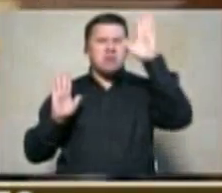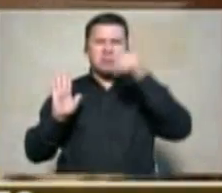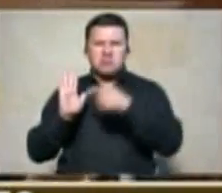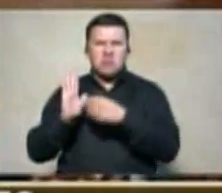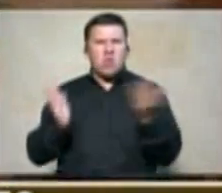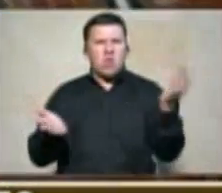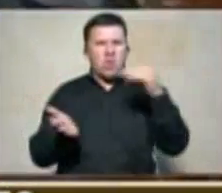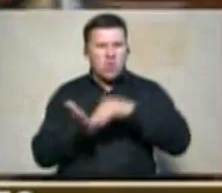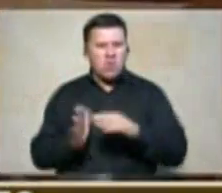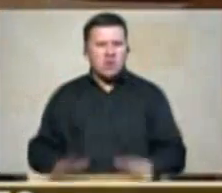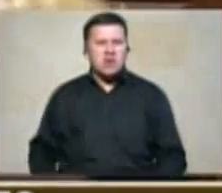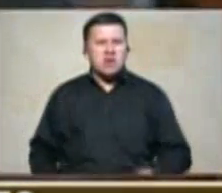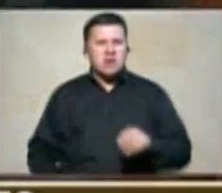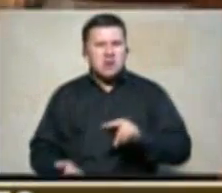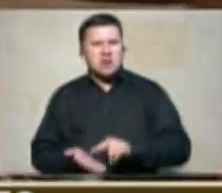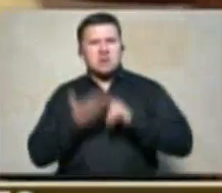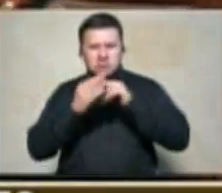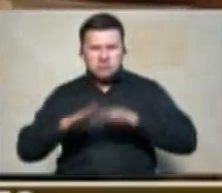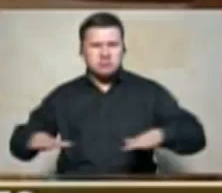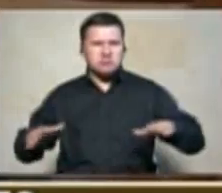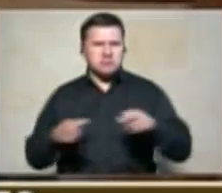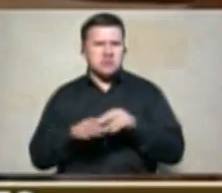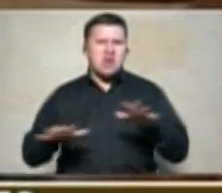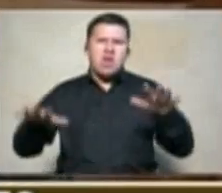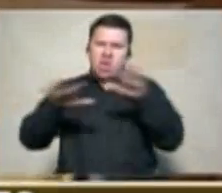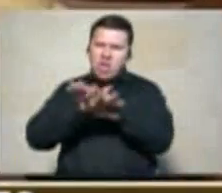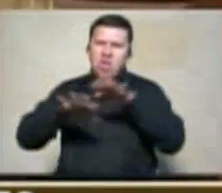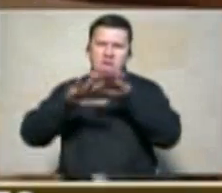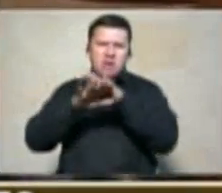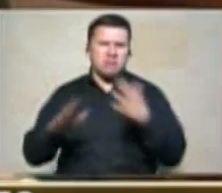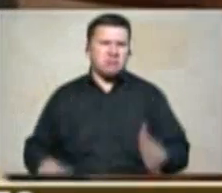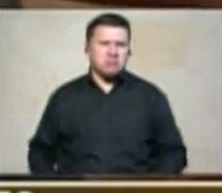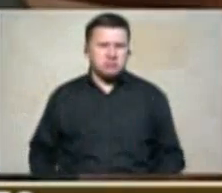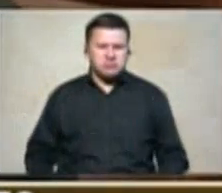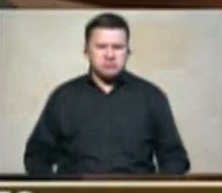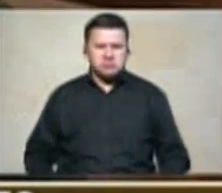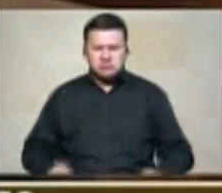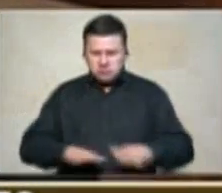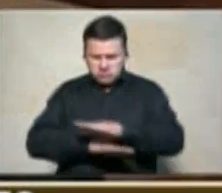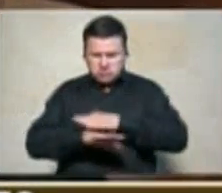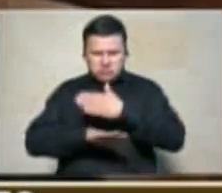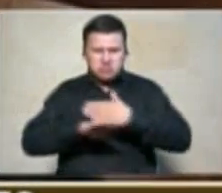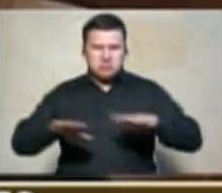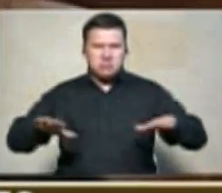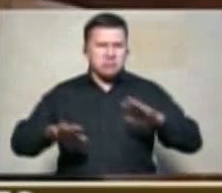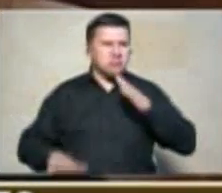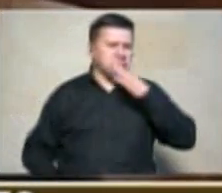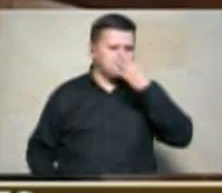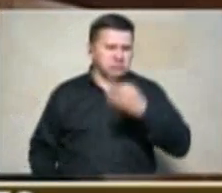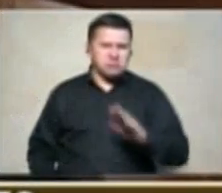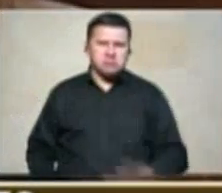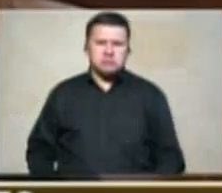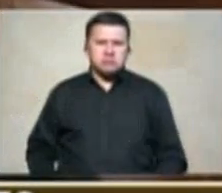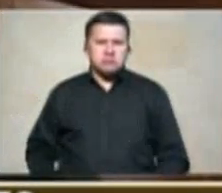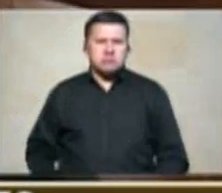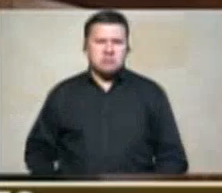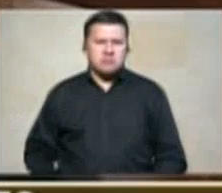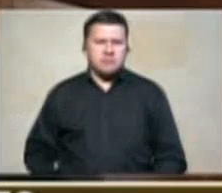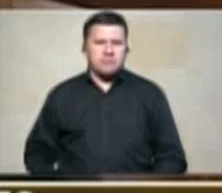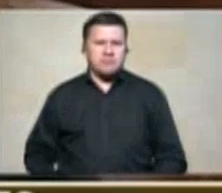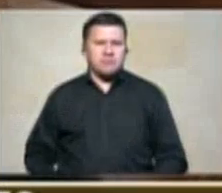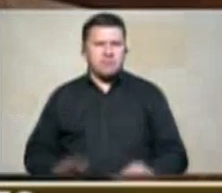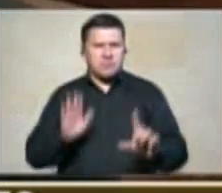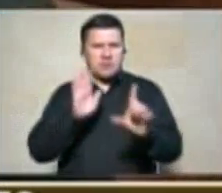un pedazo de tierra que realmente entregó de manera legal y sin ningún tipo de presiones.